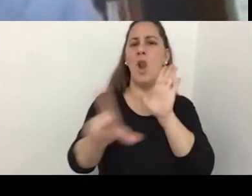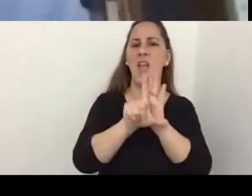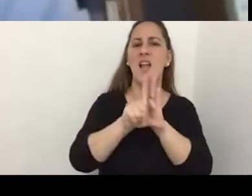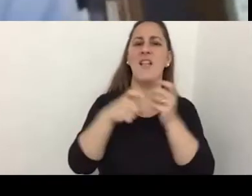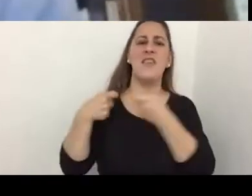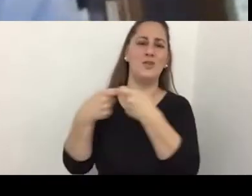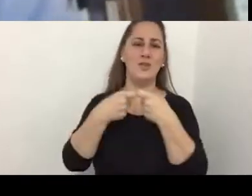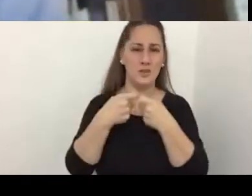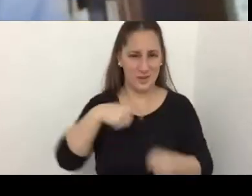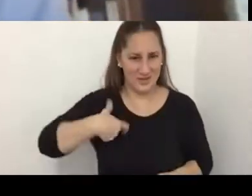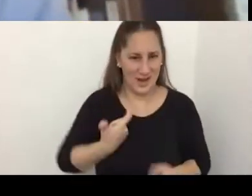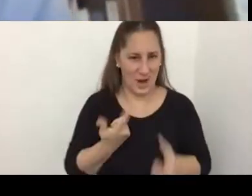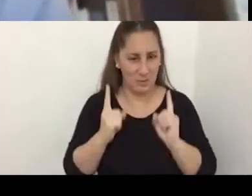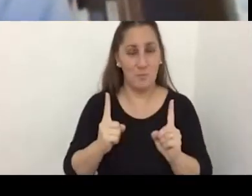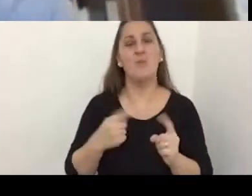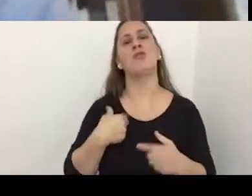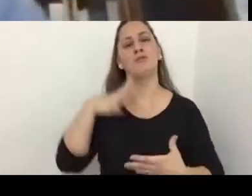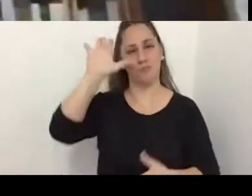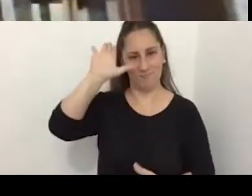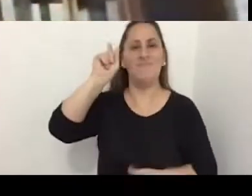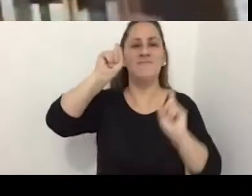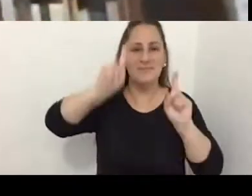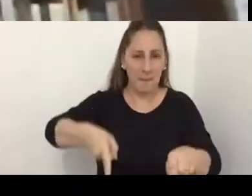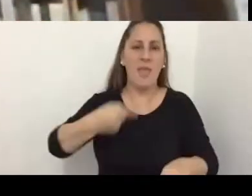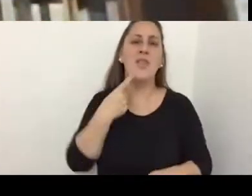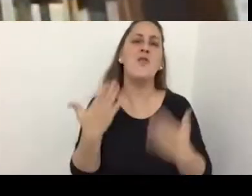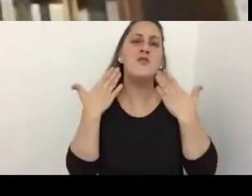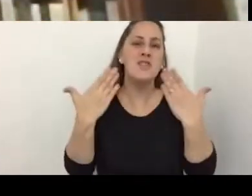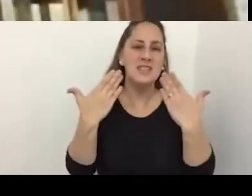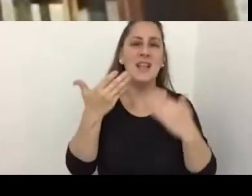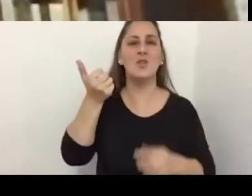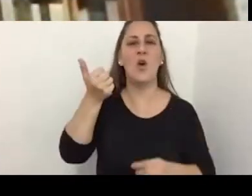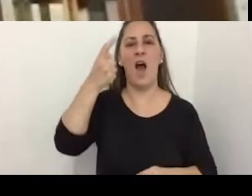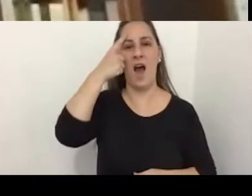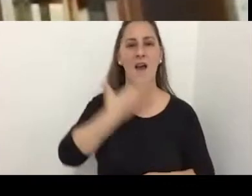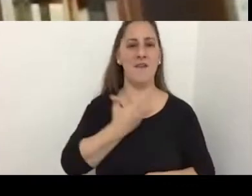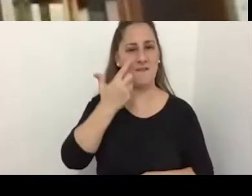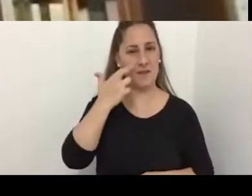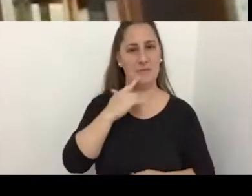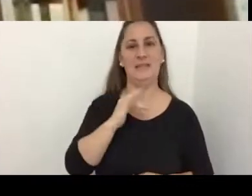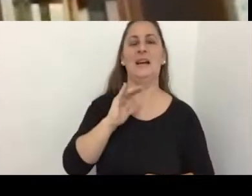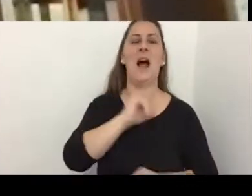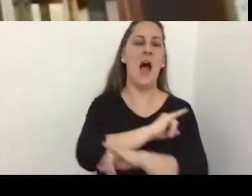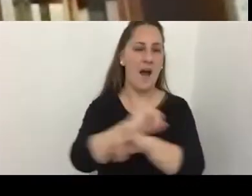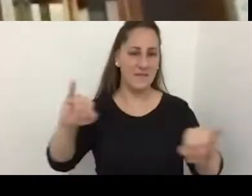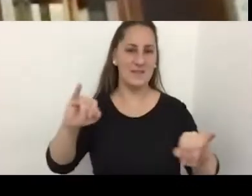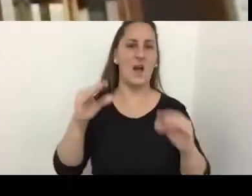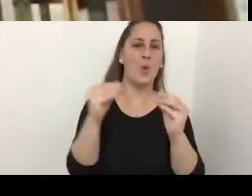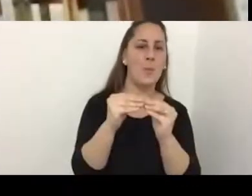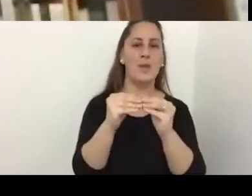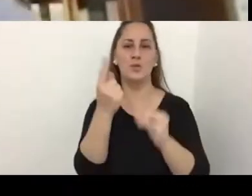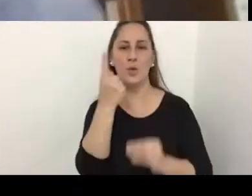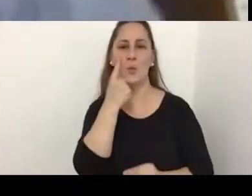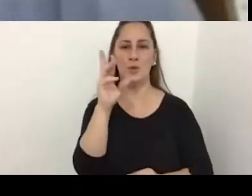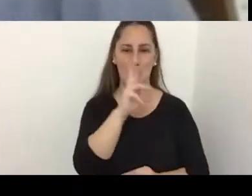que me sumo, felicitaciones a través tuyo, Fabiana, a todos los compañeros y compañeras de AEFIP.